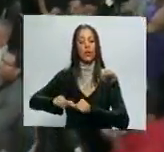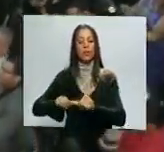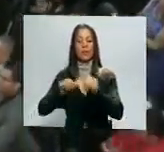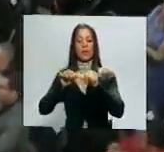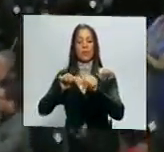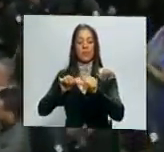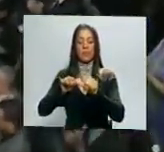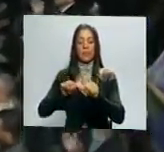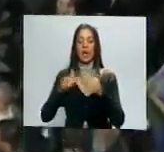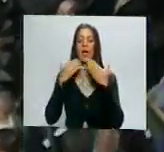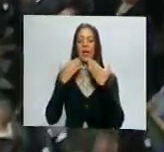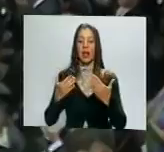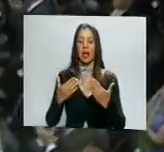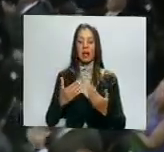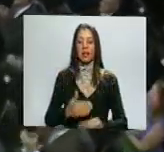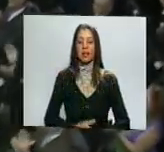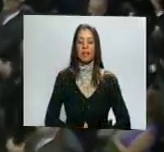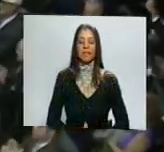gracias.